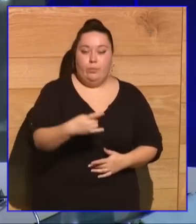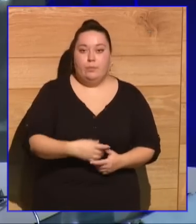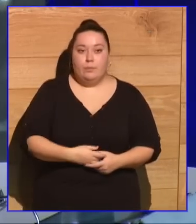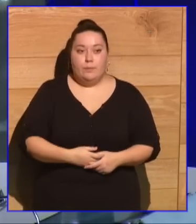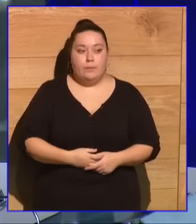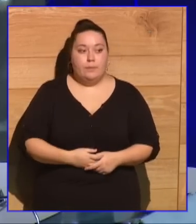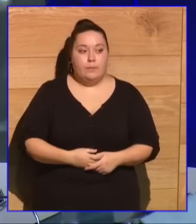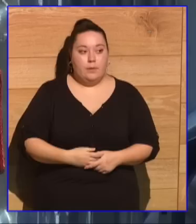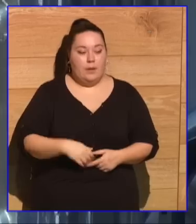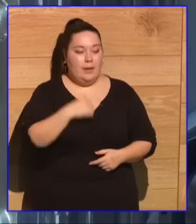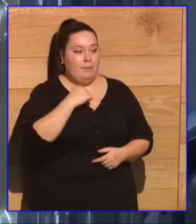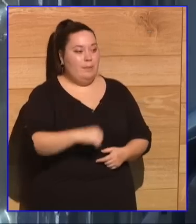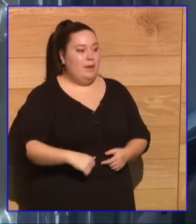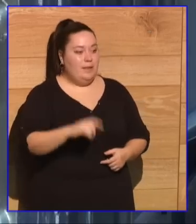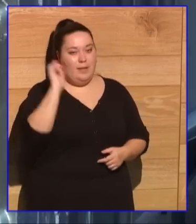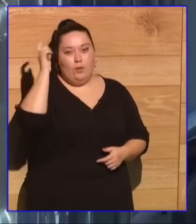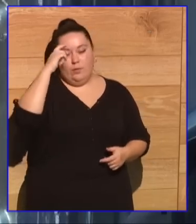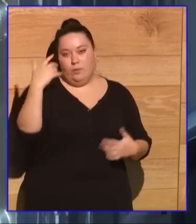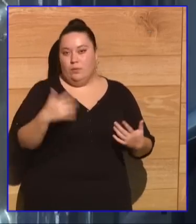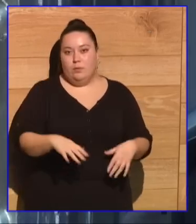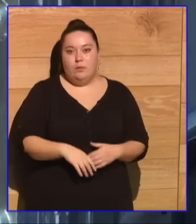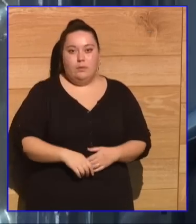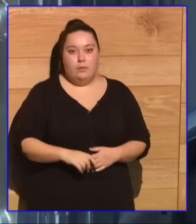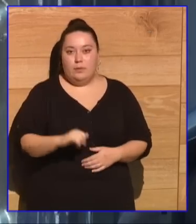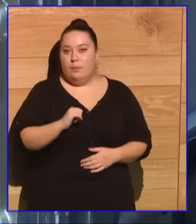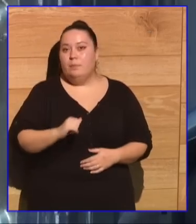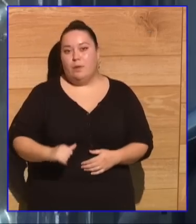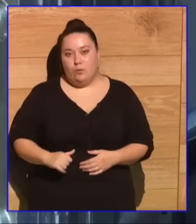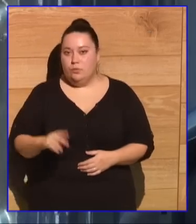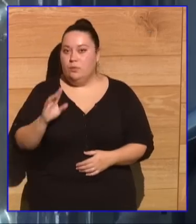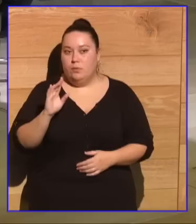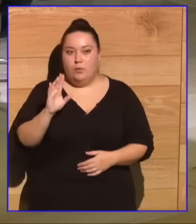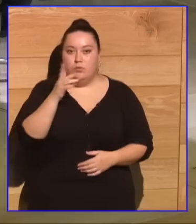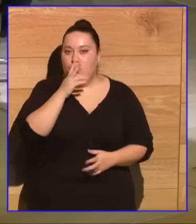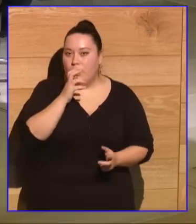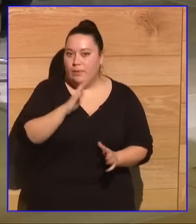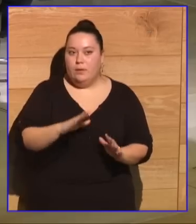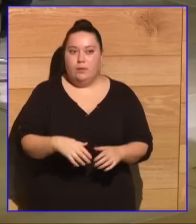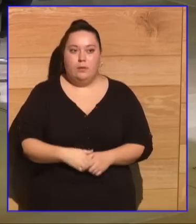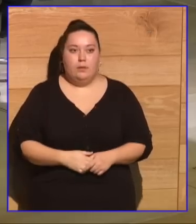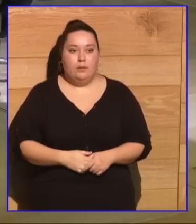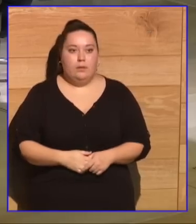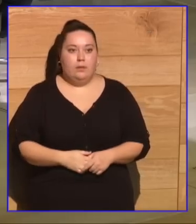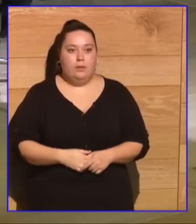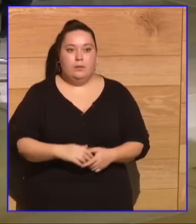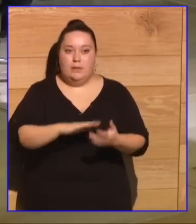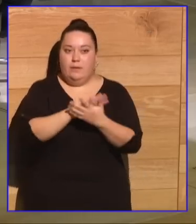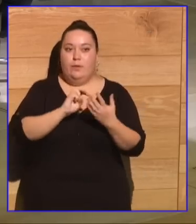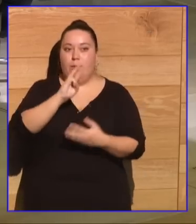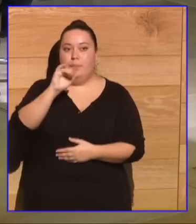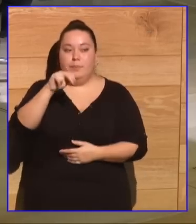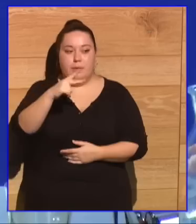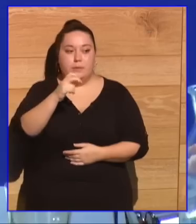zonas mucho más pereza de concepto, ¿eh? Es perezoso, sí, es perezoso. Es horrible. De hecho, más Pero de tú has uno... hablado de Fincher y tal, y aquí